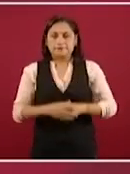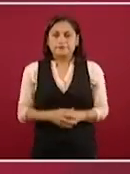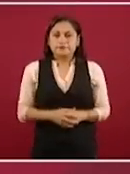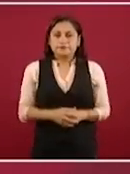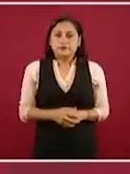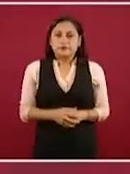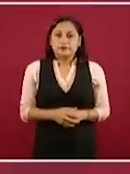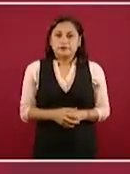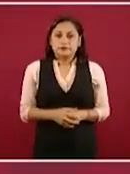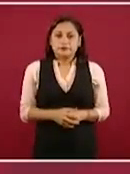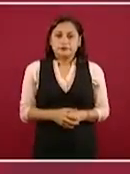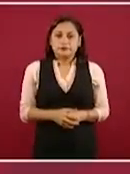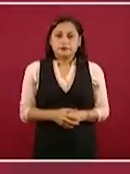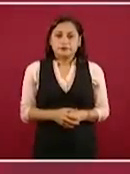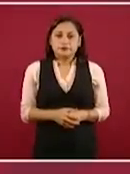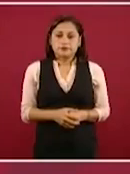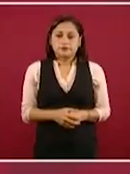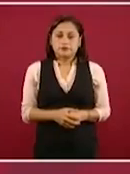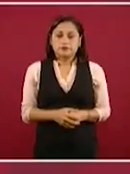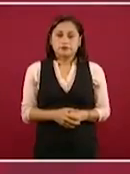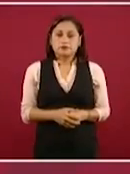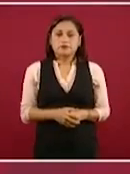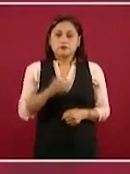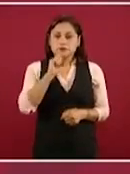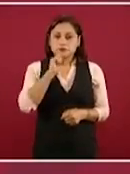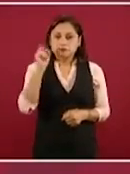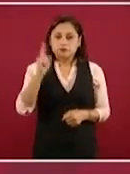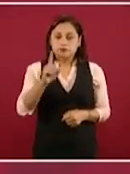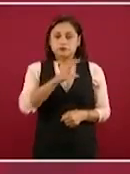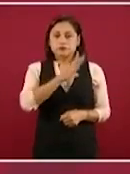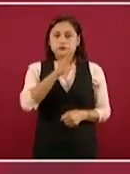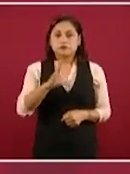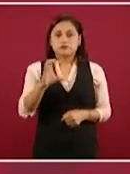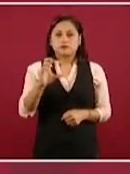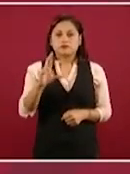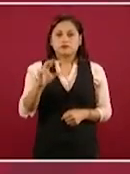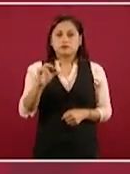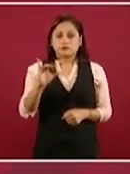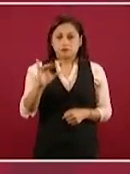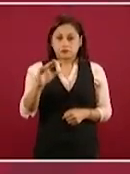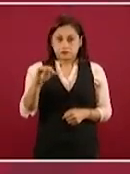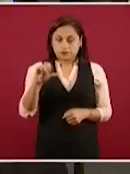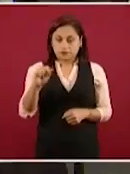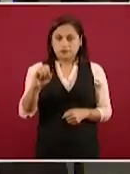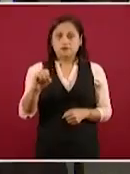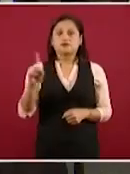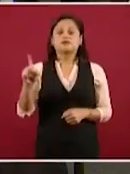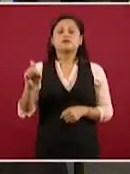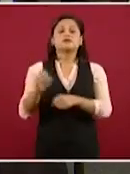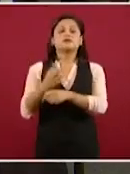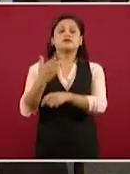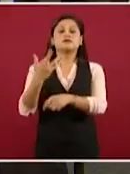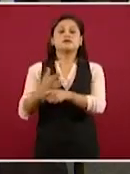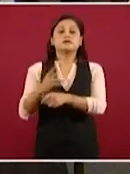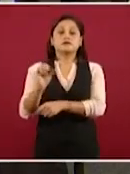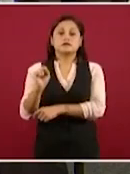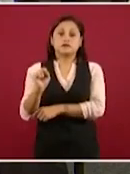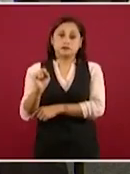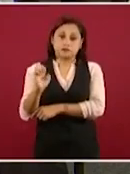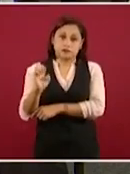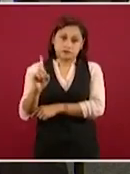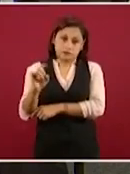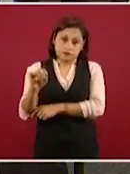También el general Luis Crescencio Sandoval González, secretario de la Defensa, nos va a informar